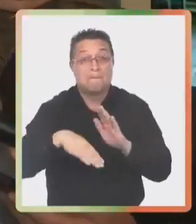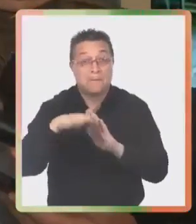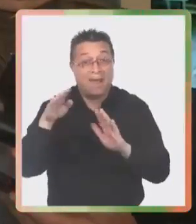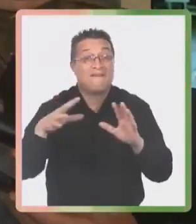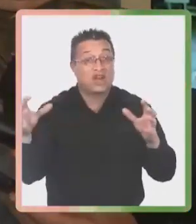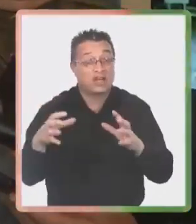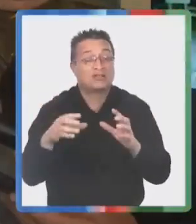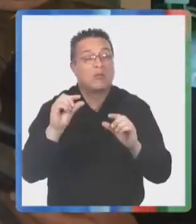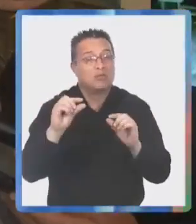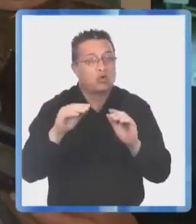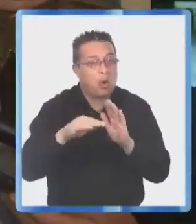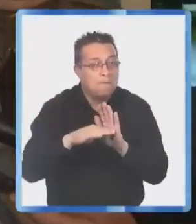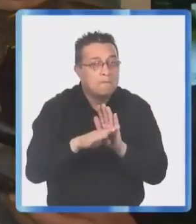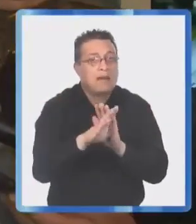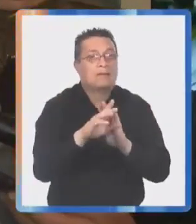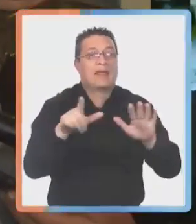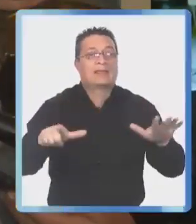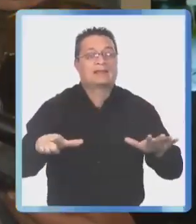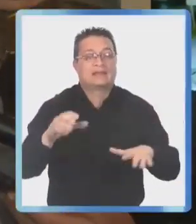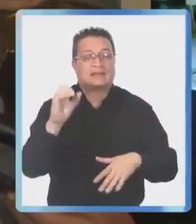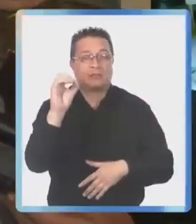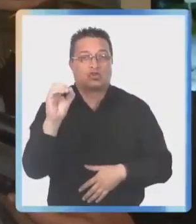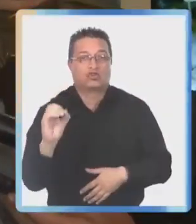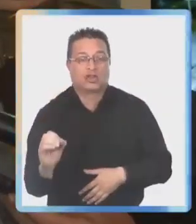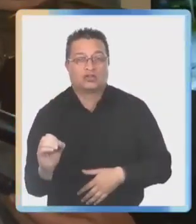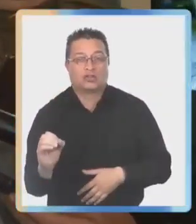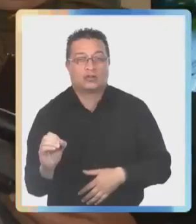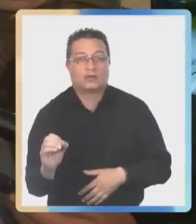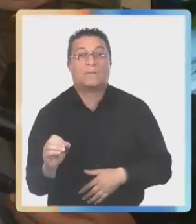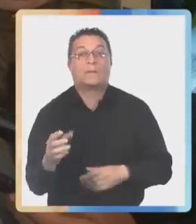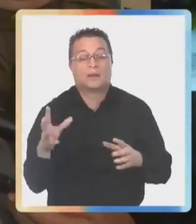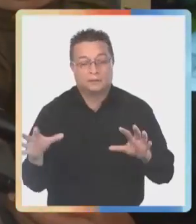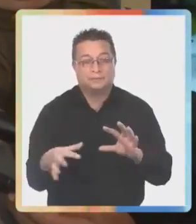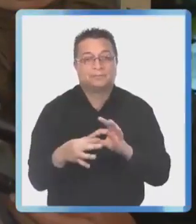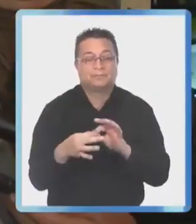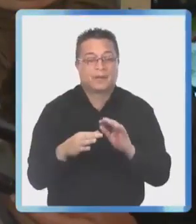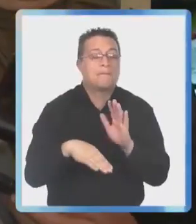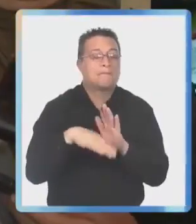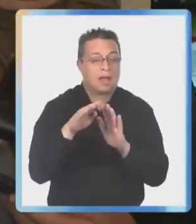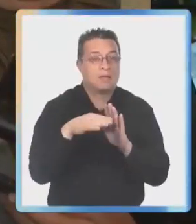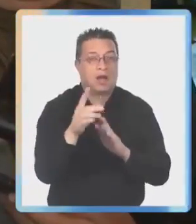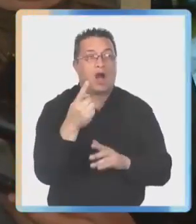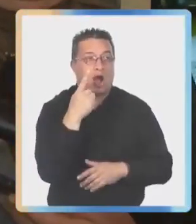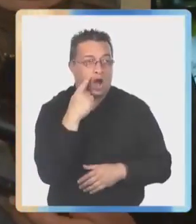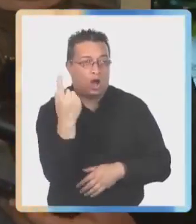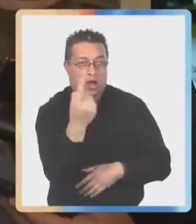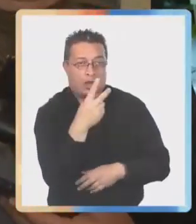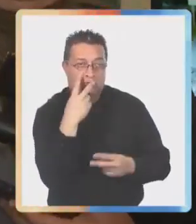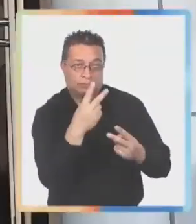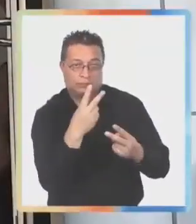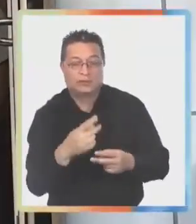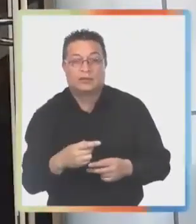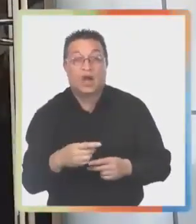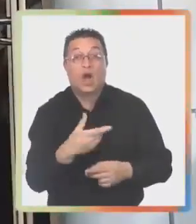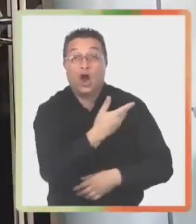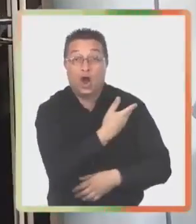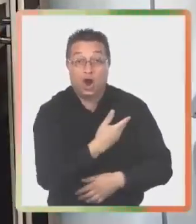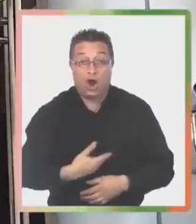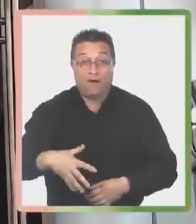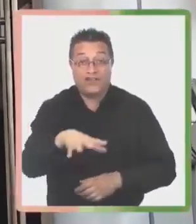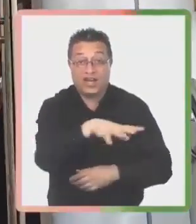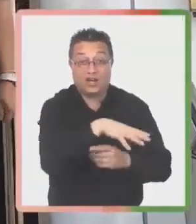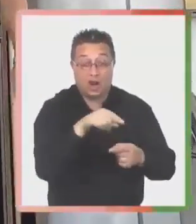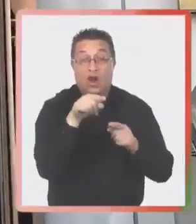de mayor violencia hay un leve incremento de un 17% asociado a los hechos de mayor connotación. El